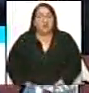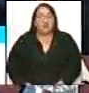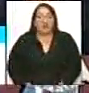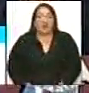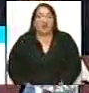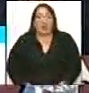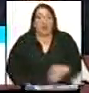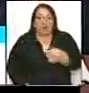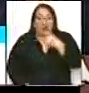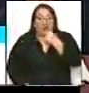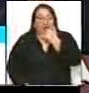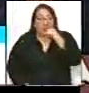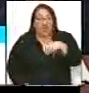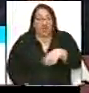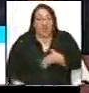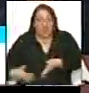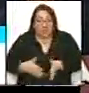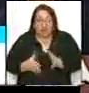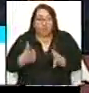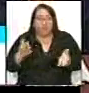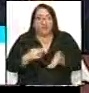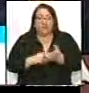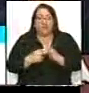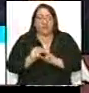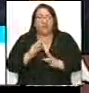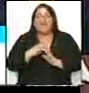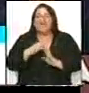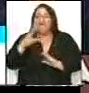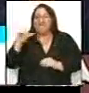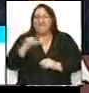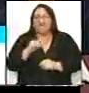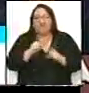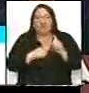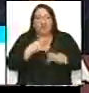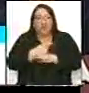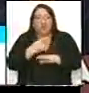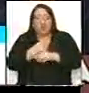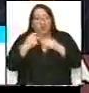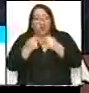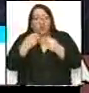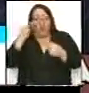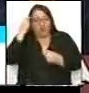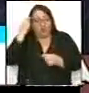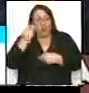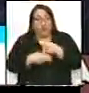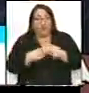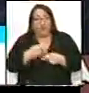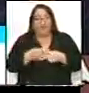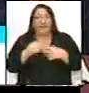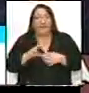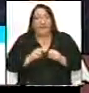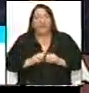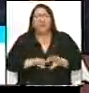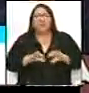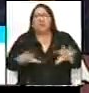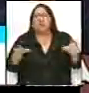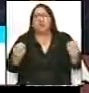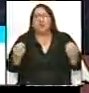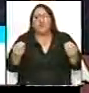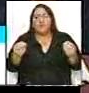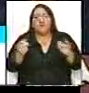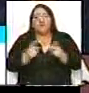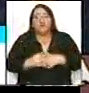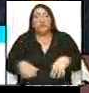que lo que ha terminado pasando en el camino es que los males que se acusaban a los partidos políticos nacionales se han reproducido y